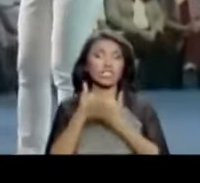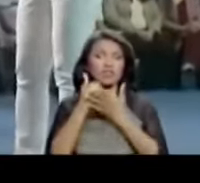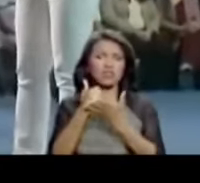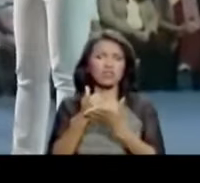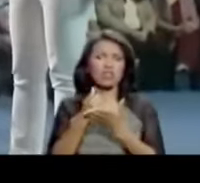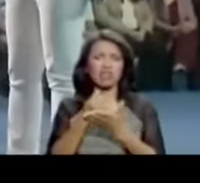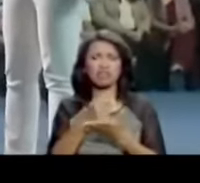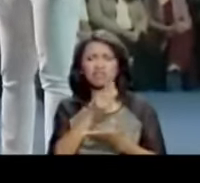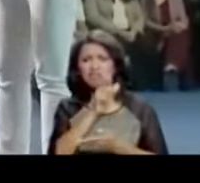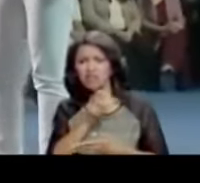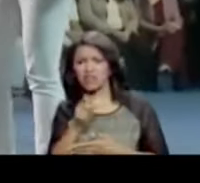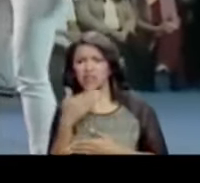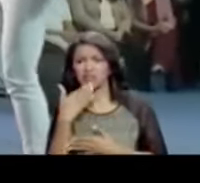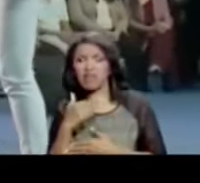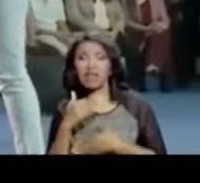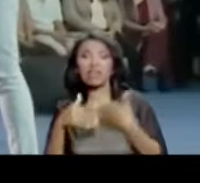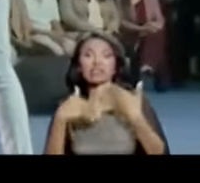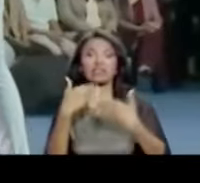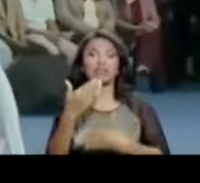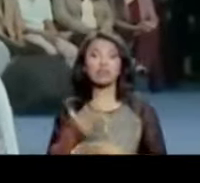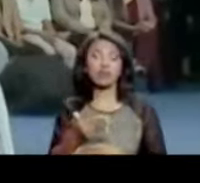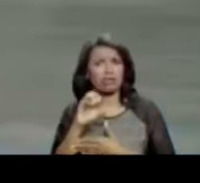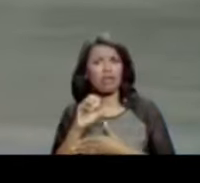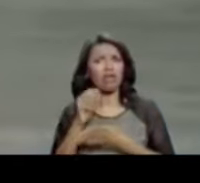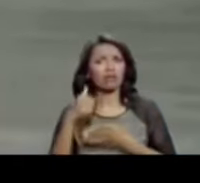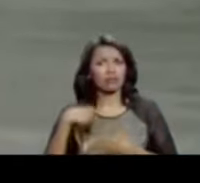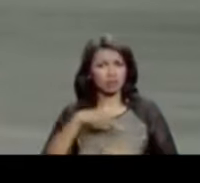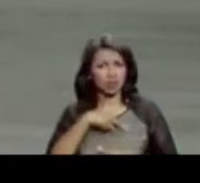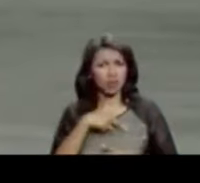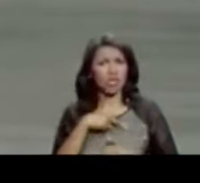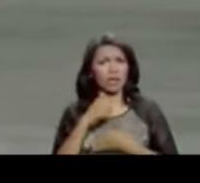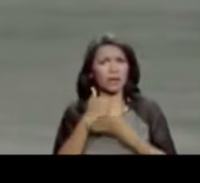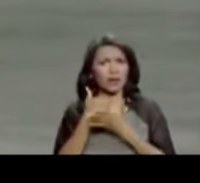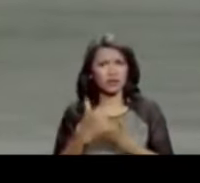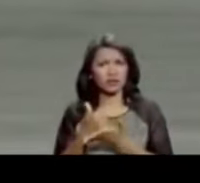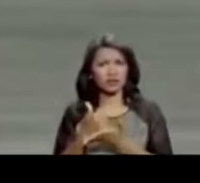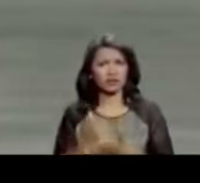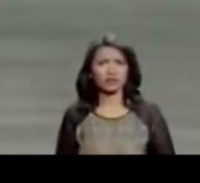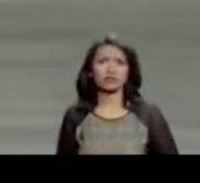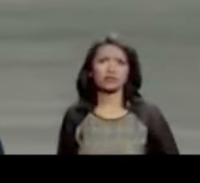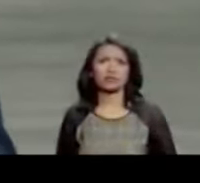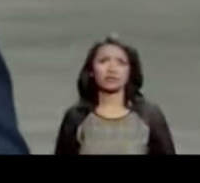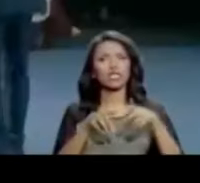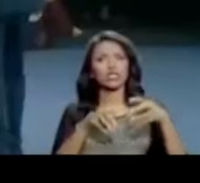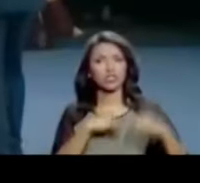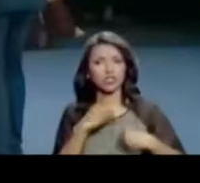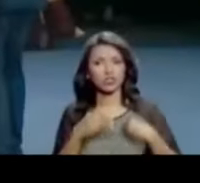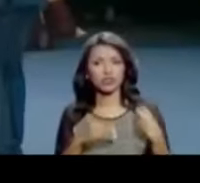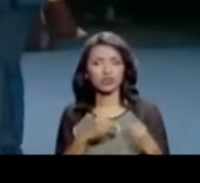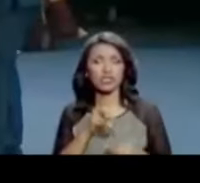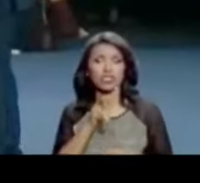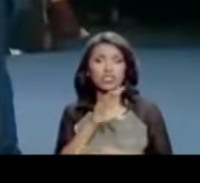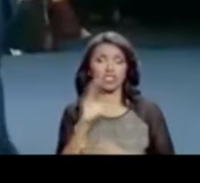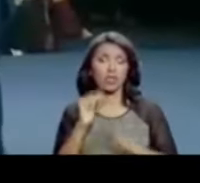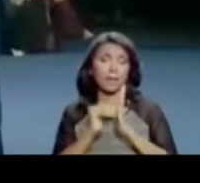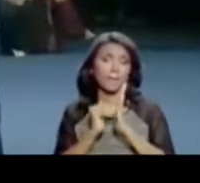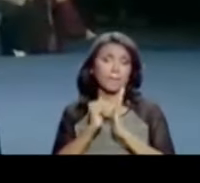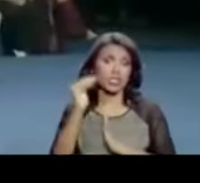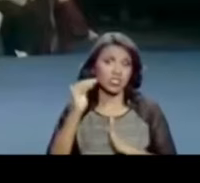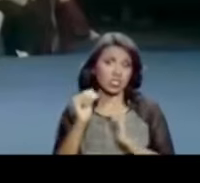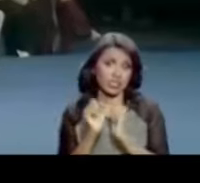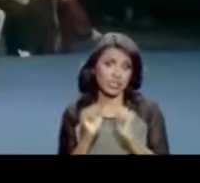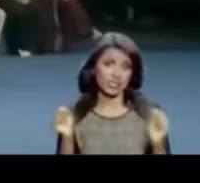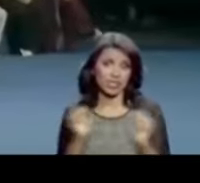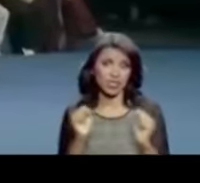el empleo, el agua, la sostenibilidad, la institucionalidad y el desarrollo social del país. Los